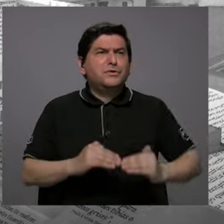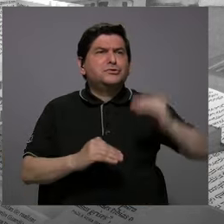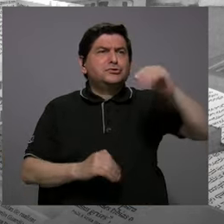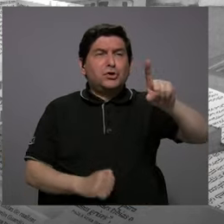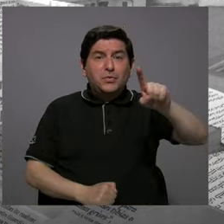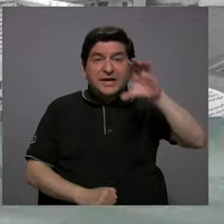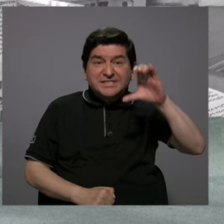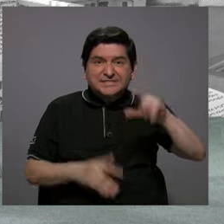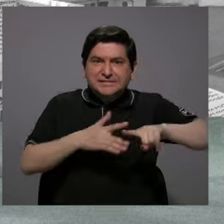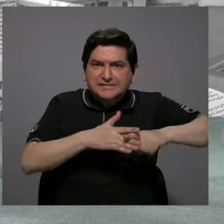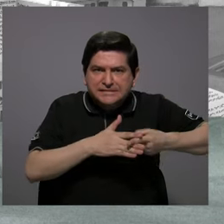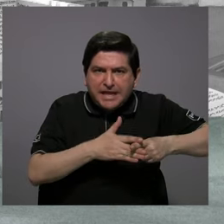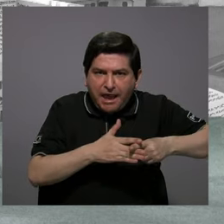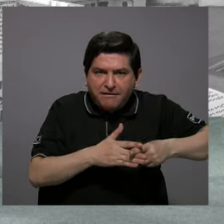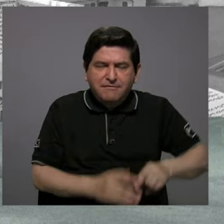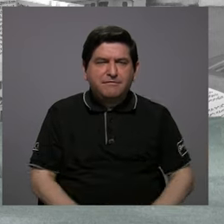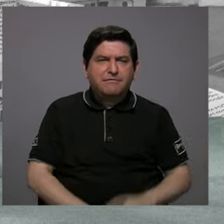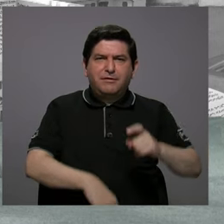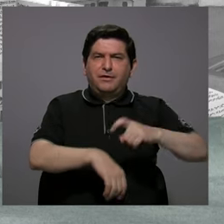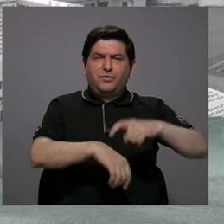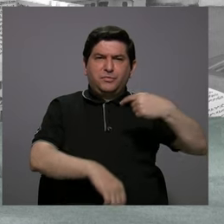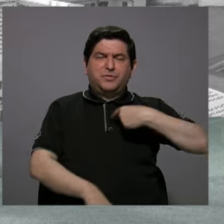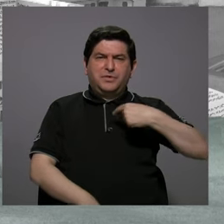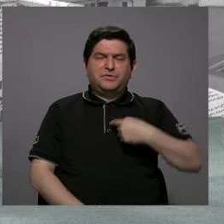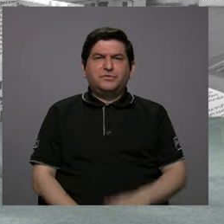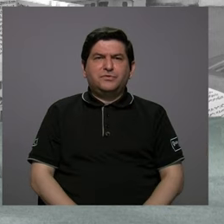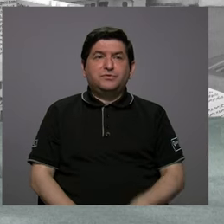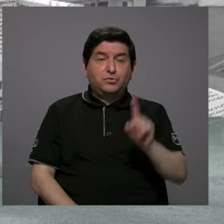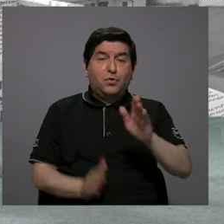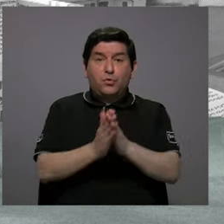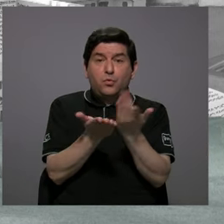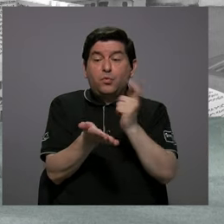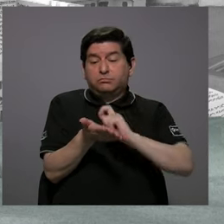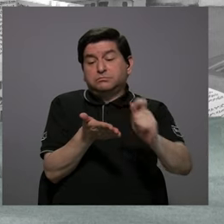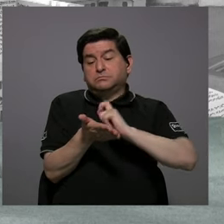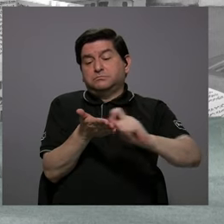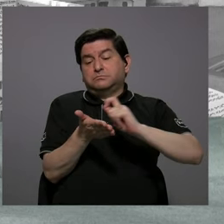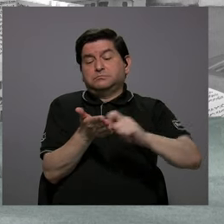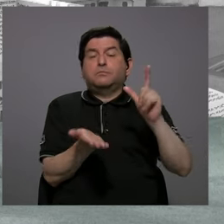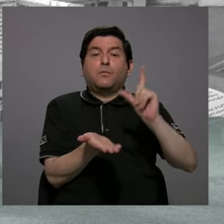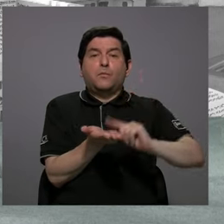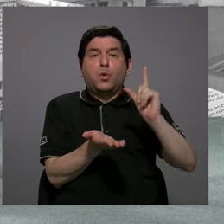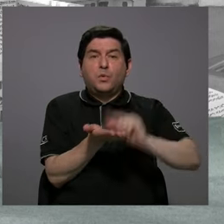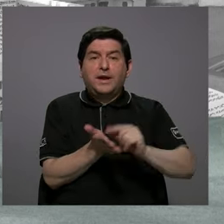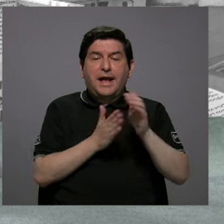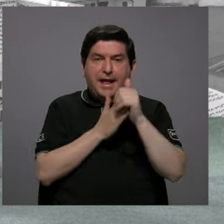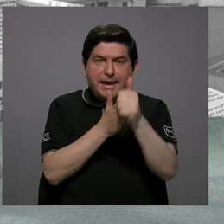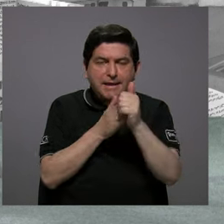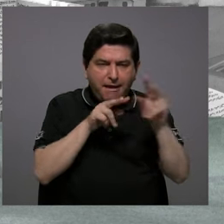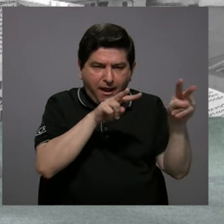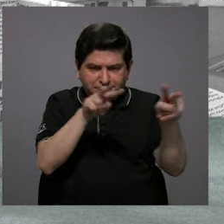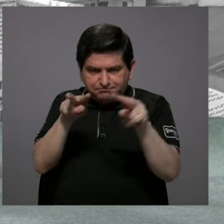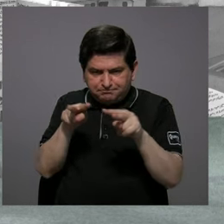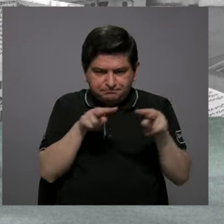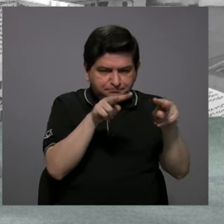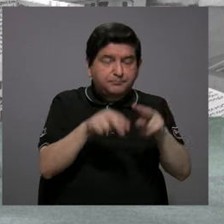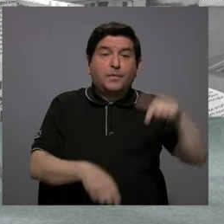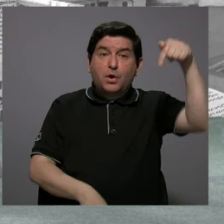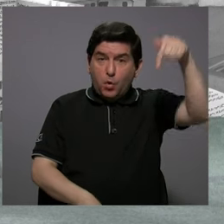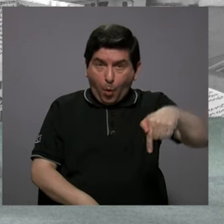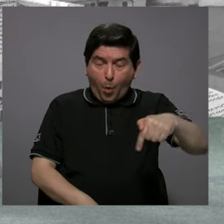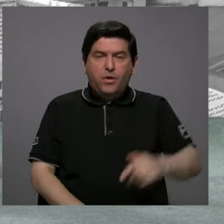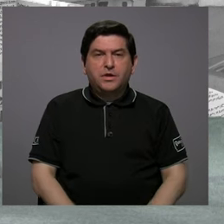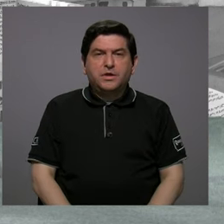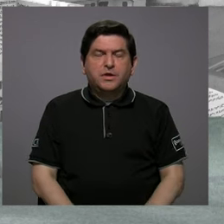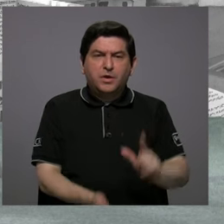herramientas nosotros bueno en algún momento me tocó ser autora de un libro que hemos publicado una guía de vigilancia Y hoy por